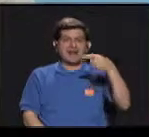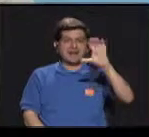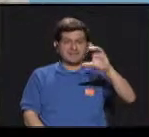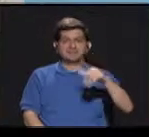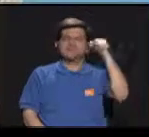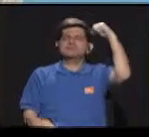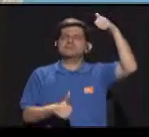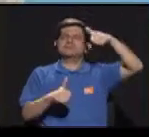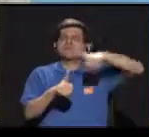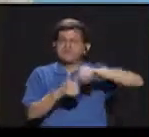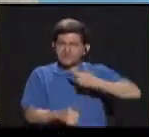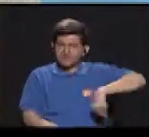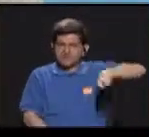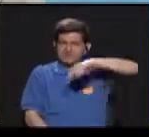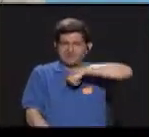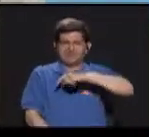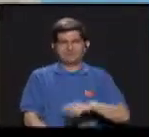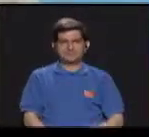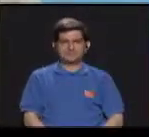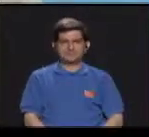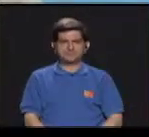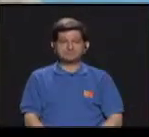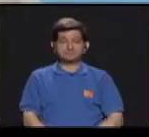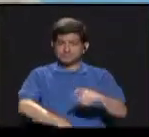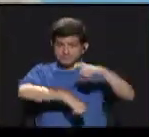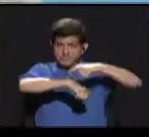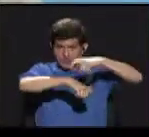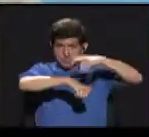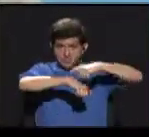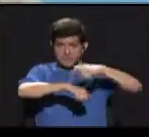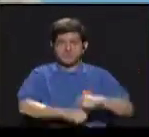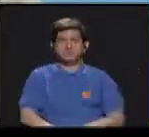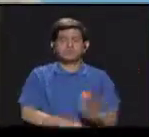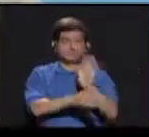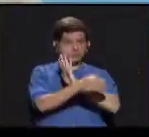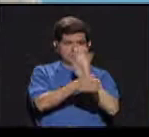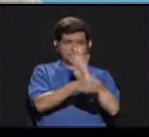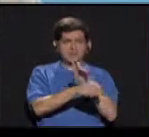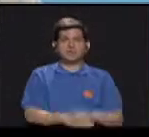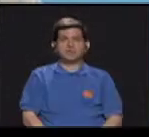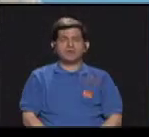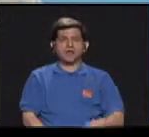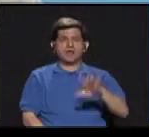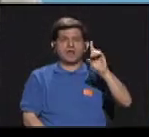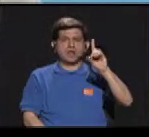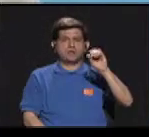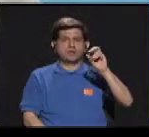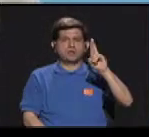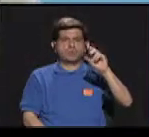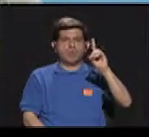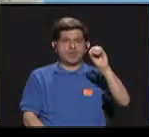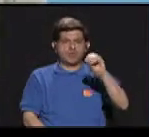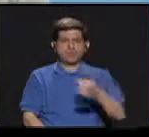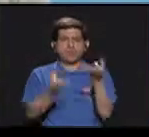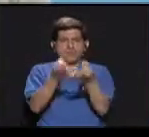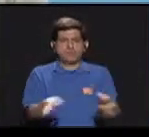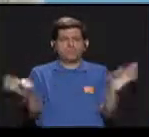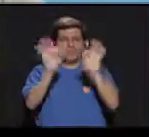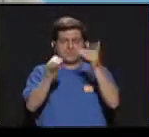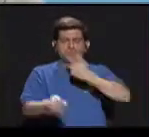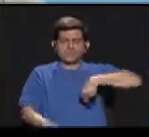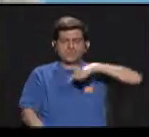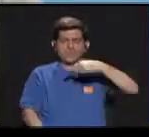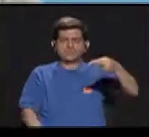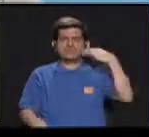Catania. Recordemos entonces escenas de la película El Dorado, que fue tan importante en